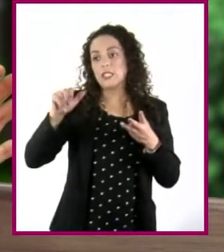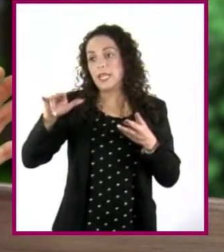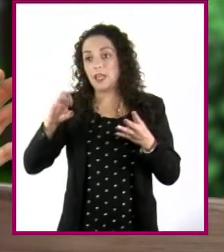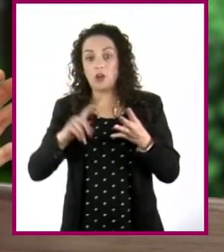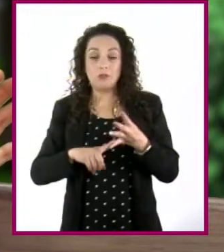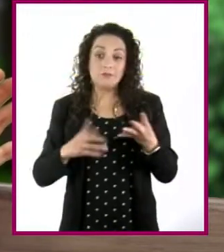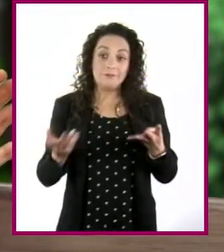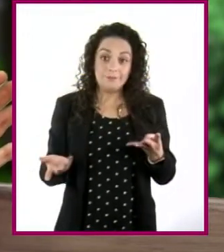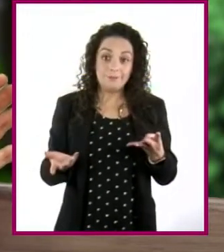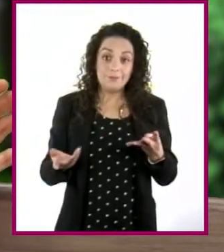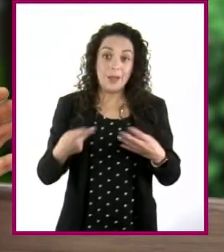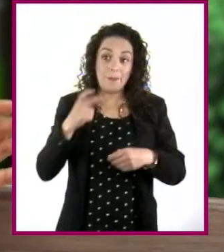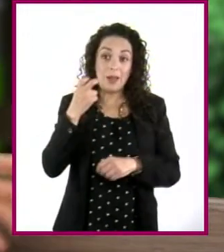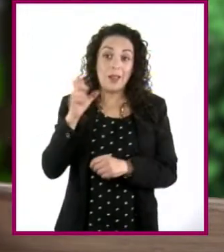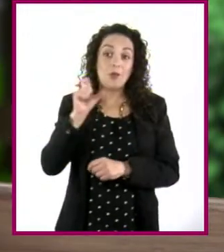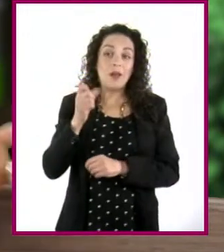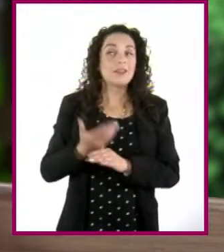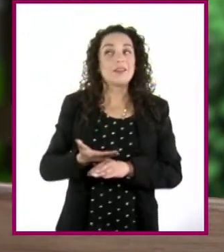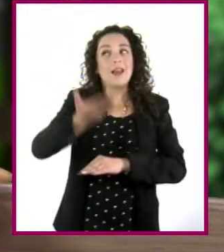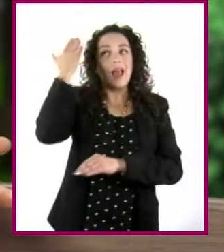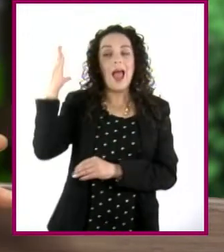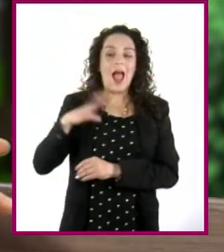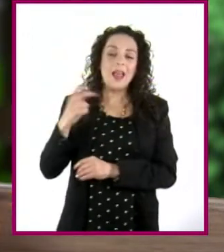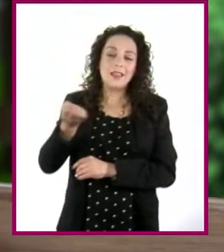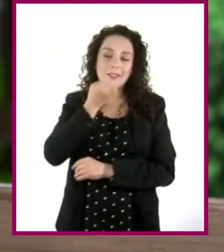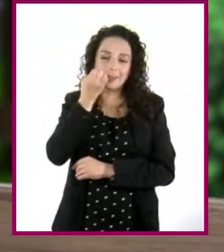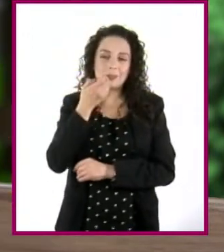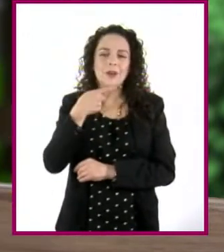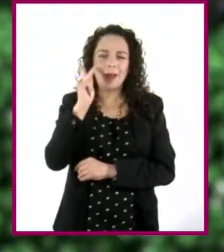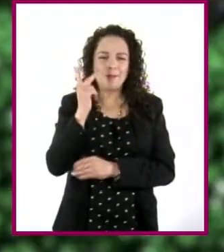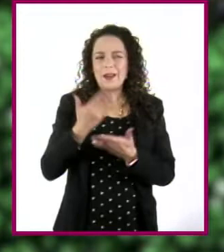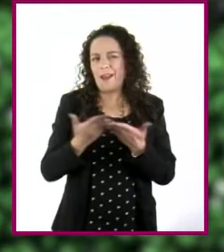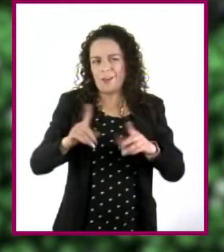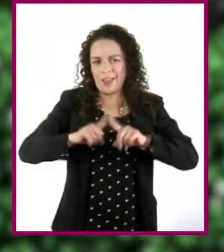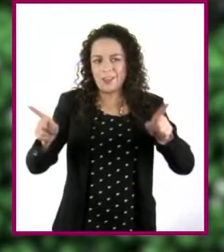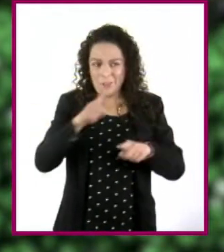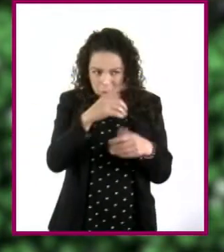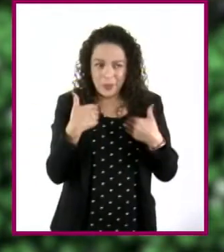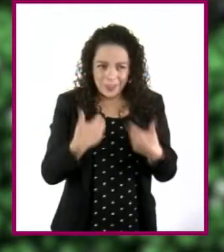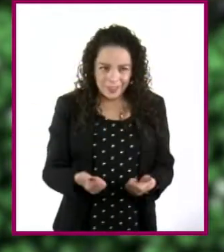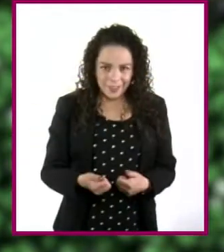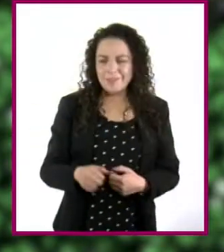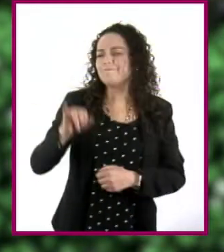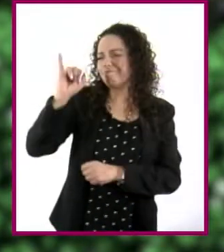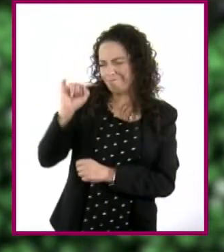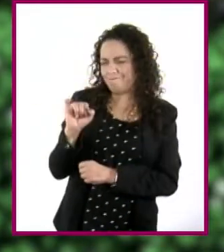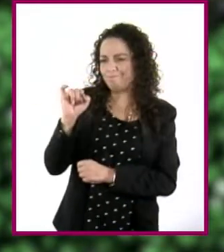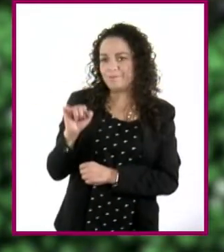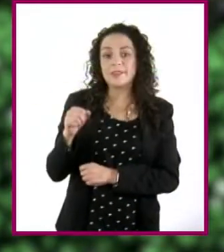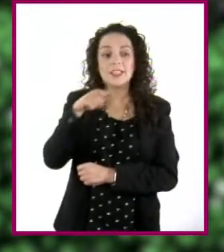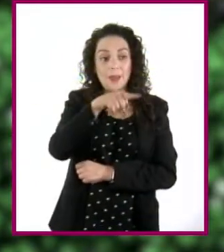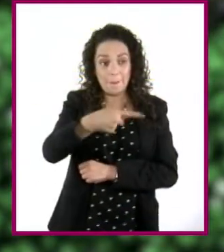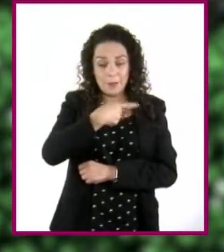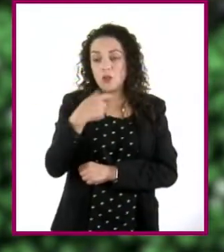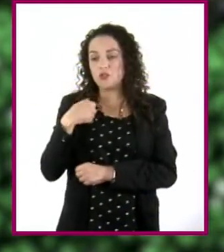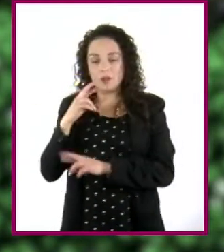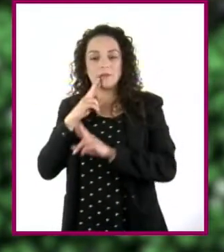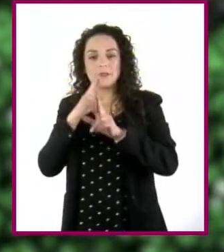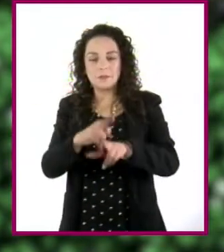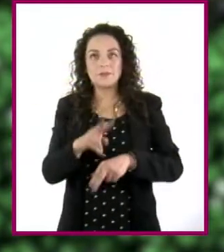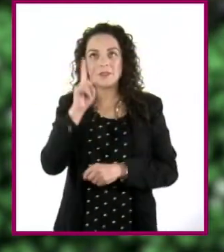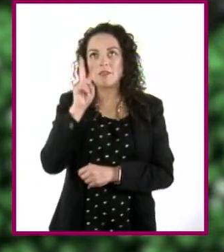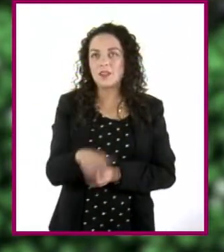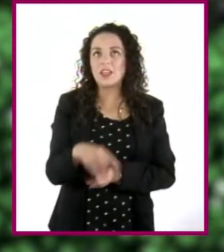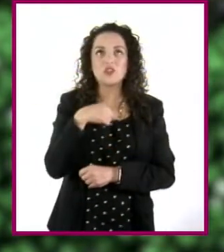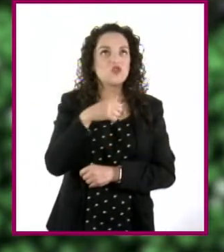cuando esas escuelas existían. Pero entiendes a qué me refiero. Sí, Y respondiendo a tu pregunta, no estoy segura de